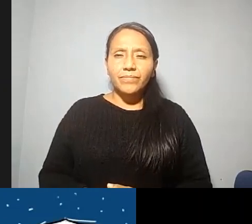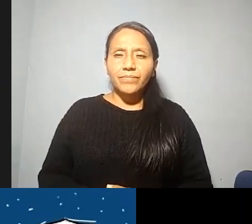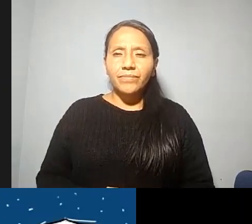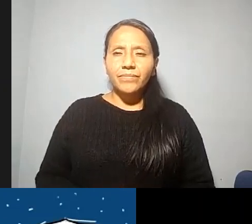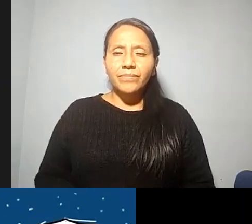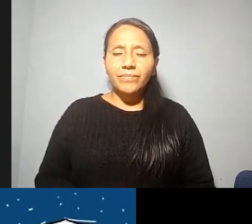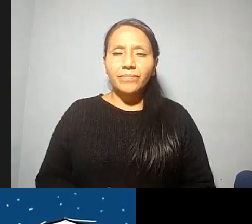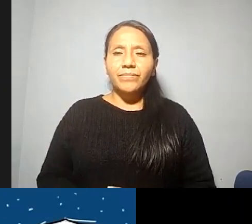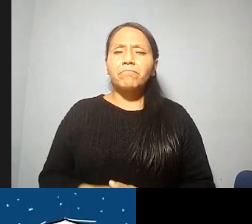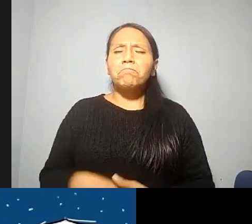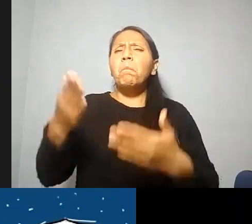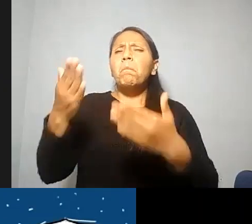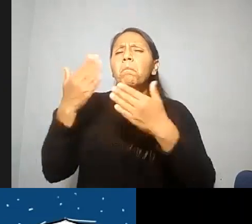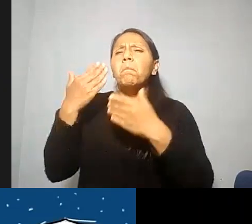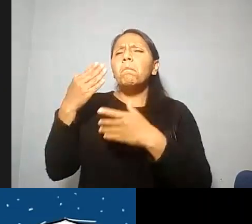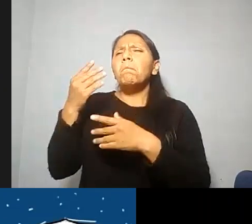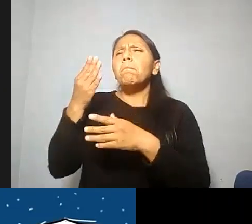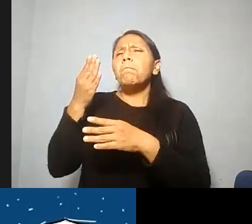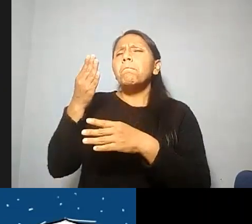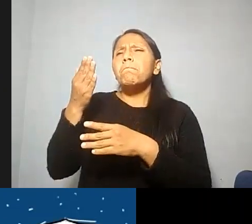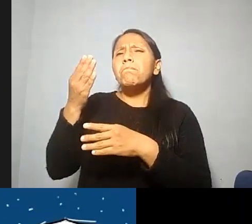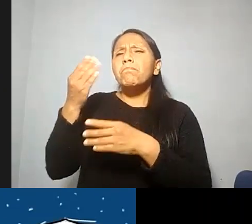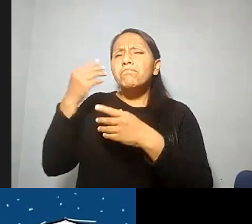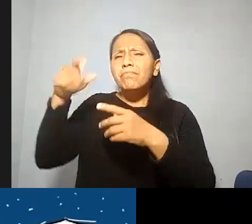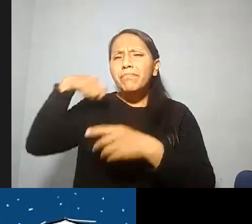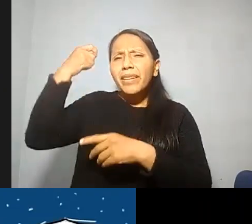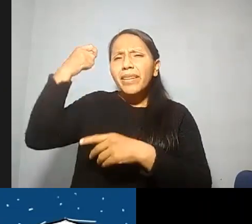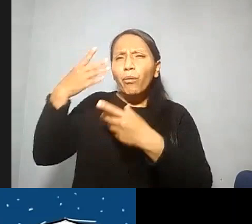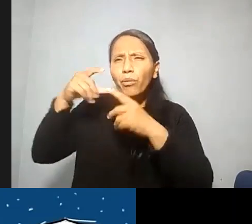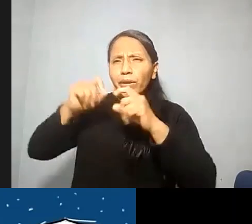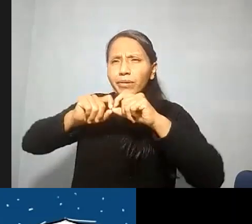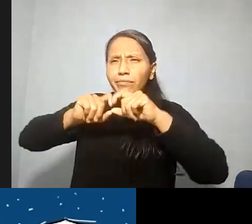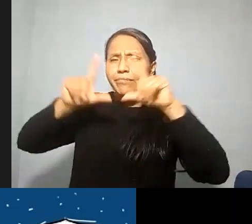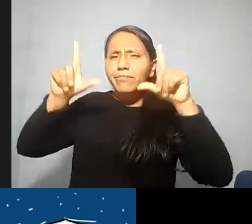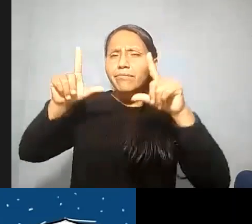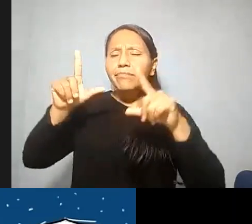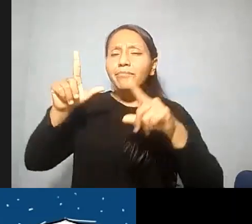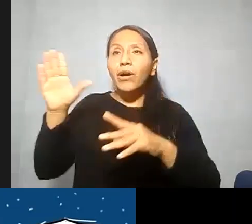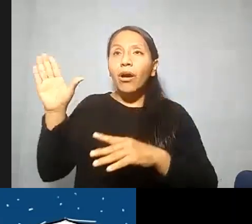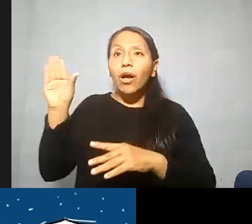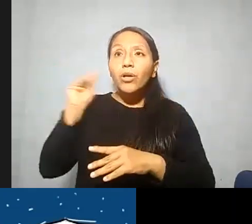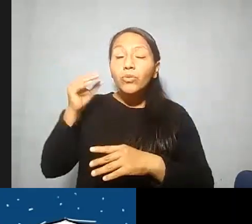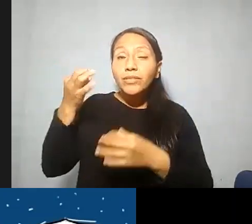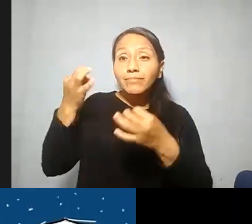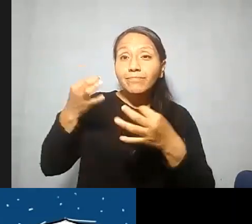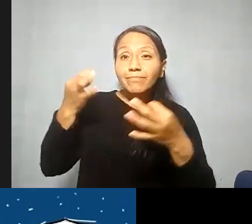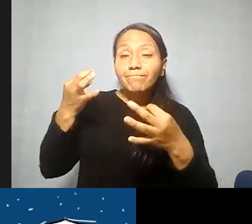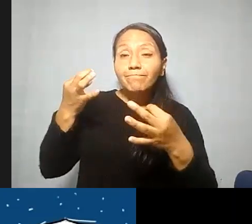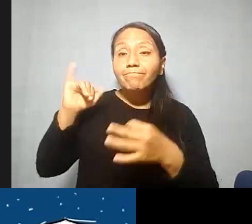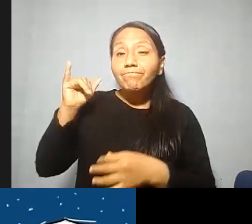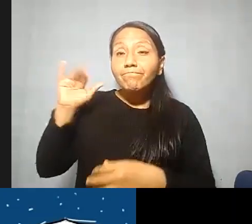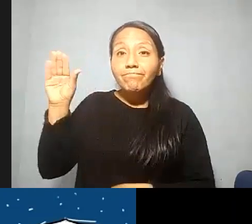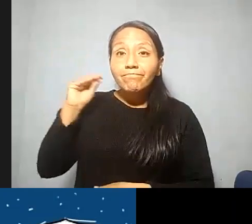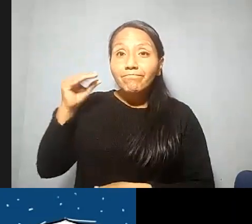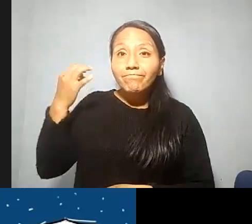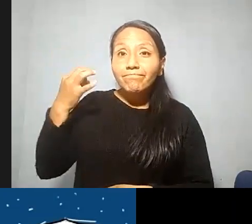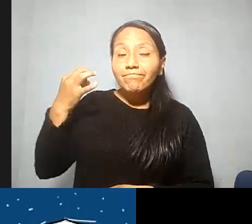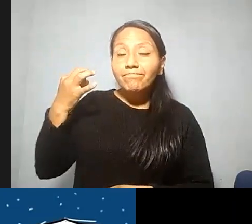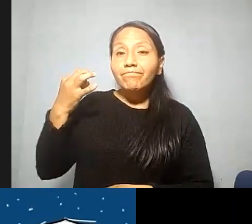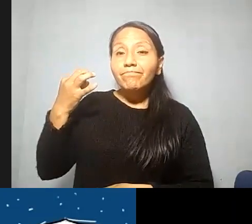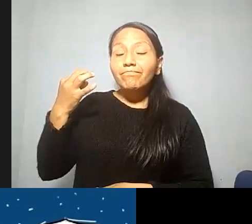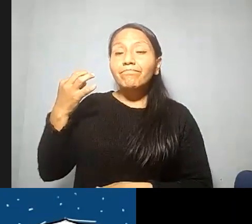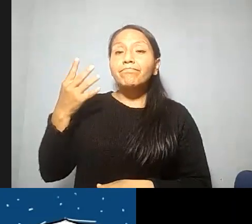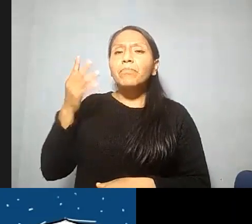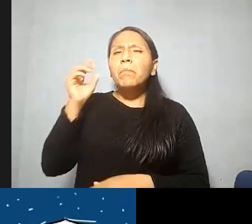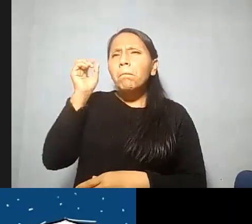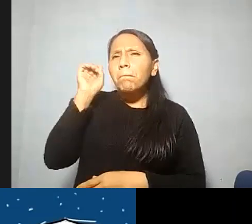¿Puedes prender la cámara? Ahí. Hola, hola, ¿me escuchan? Sí, te escuchamos. ¿Puedes bien, bien, prender la bueno. cámara,